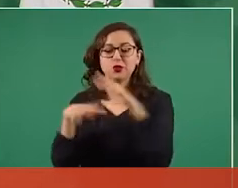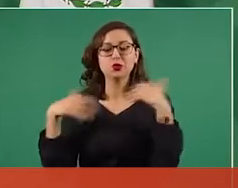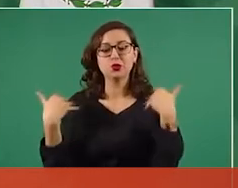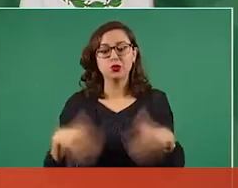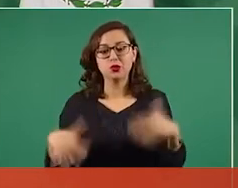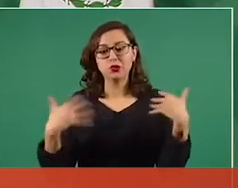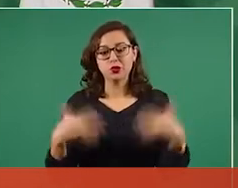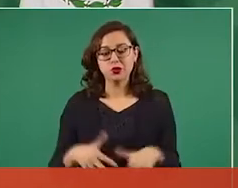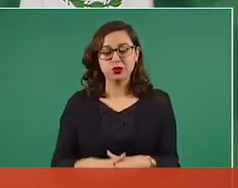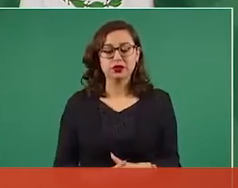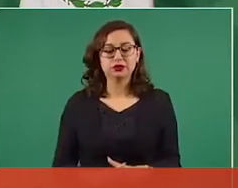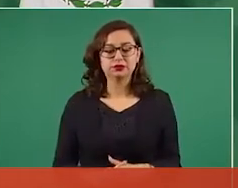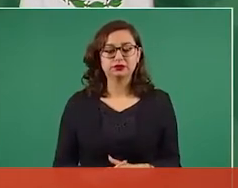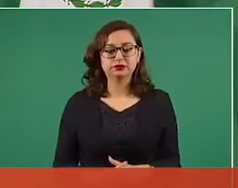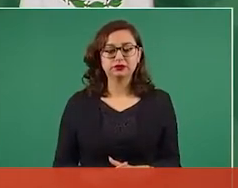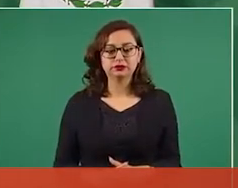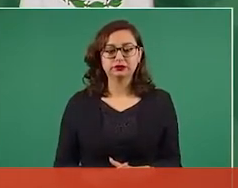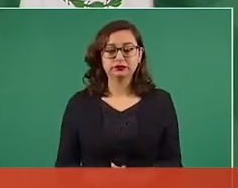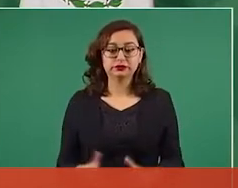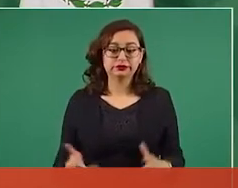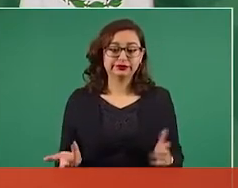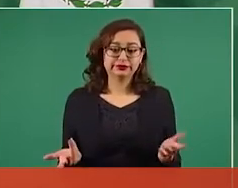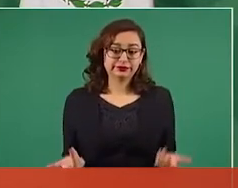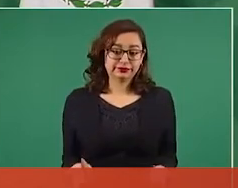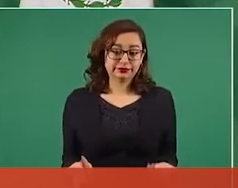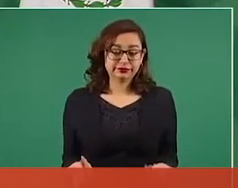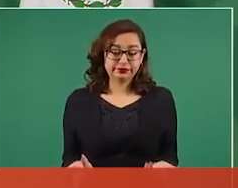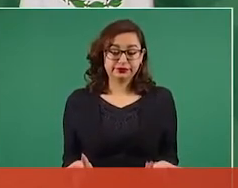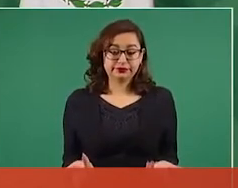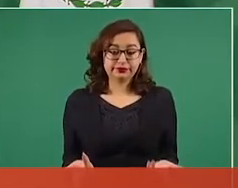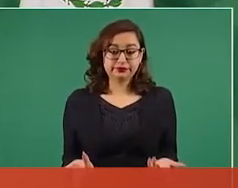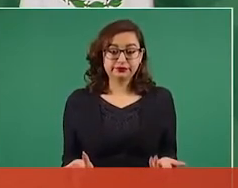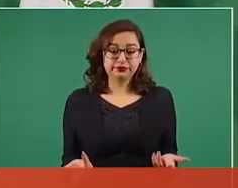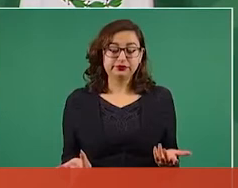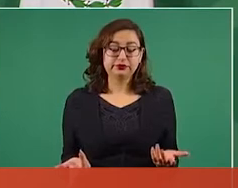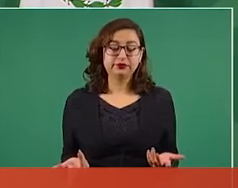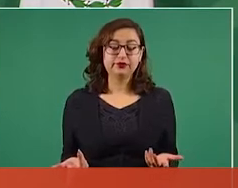Ahora, independientemente de que